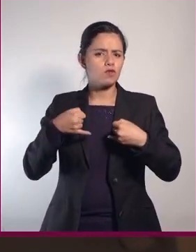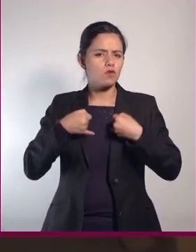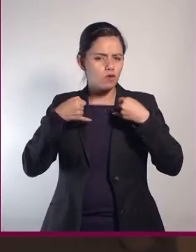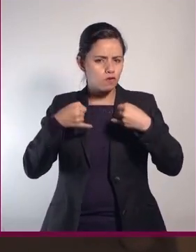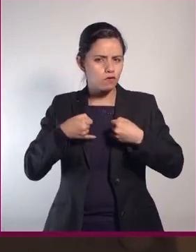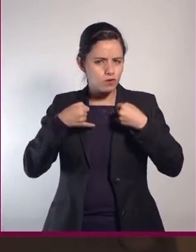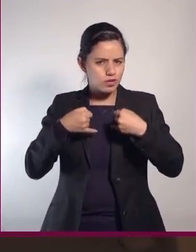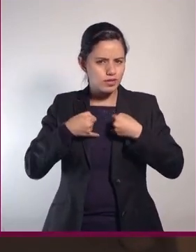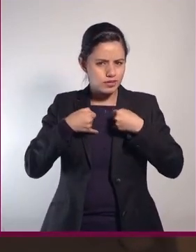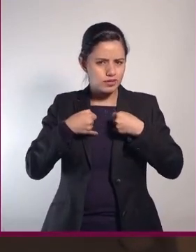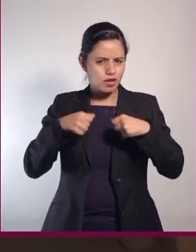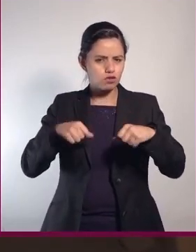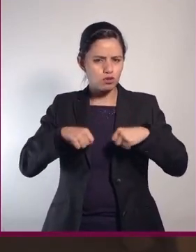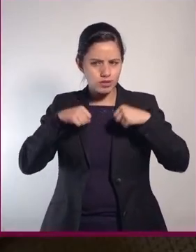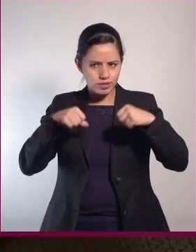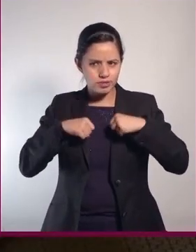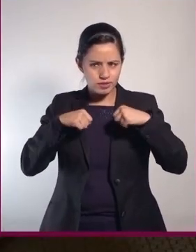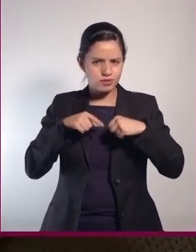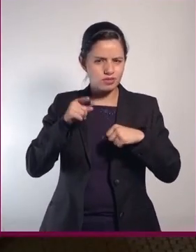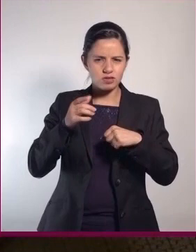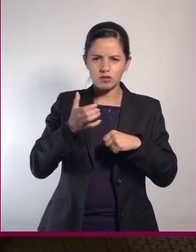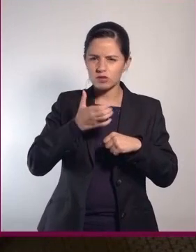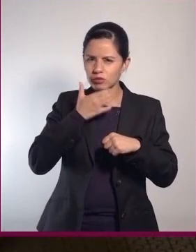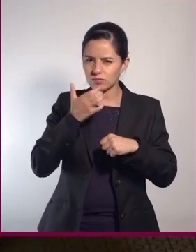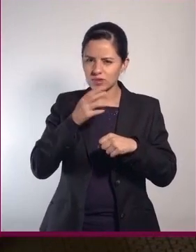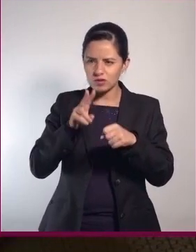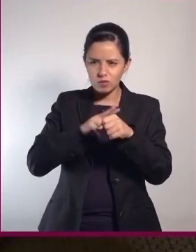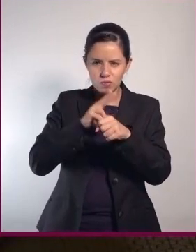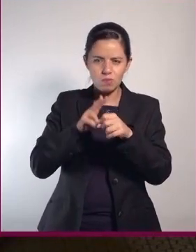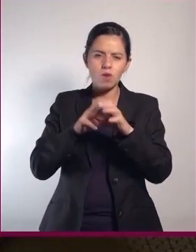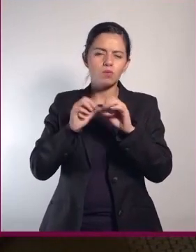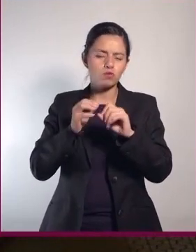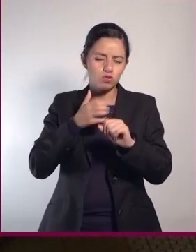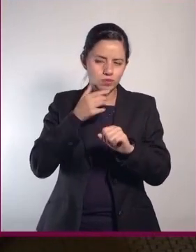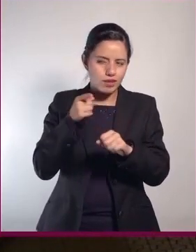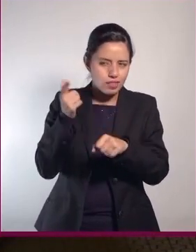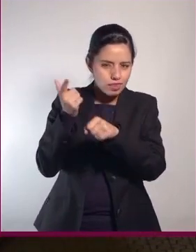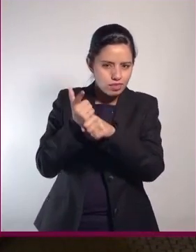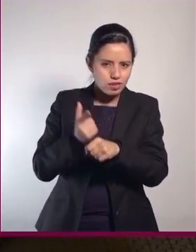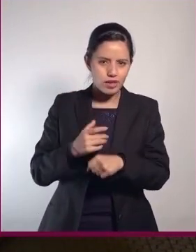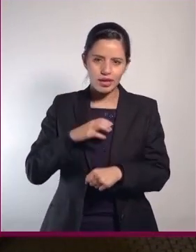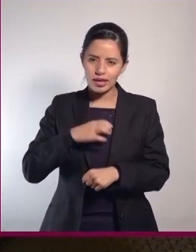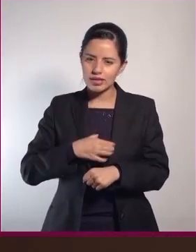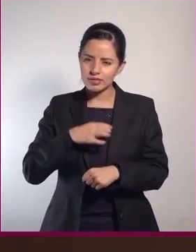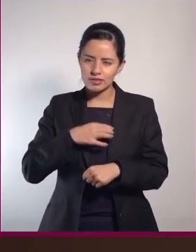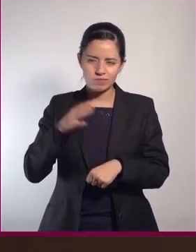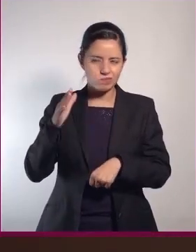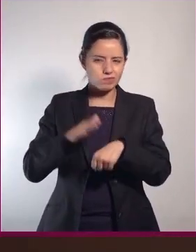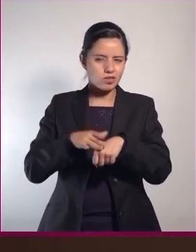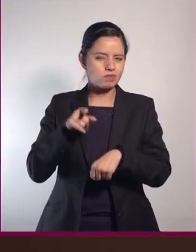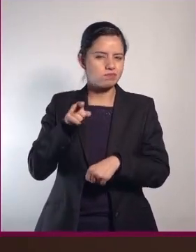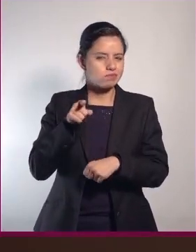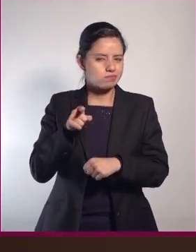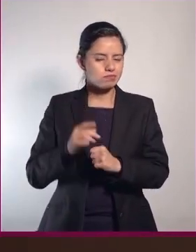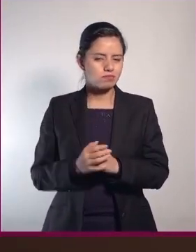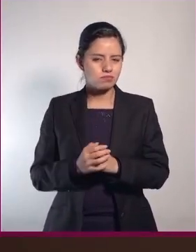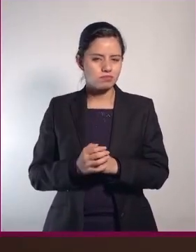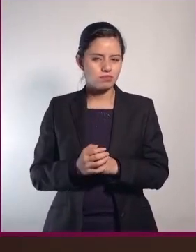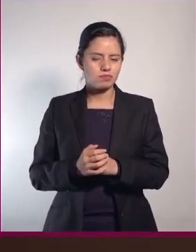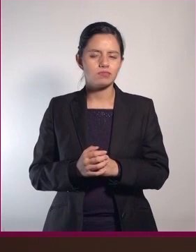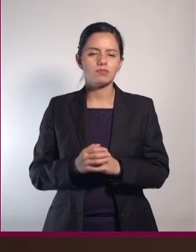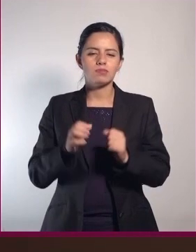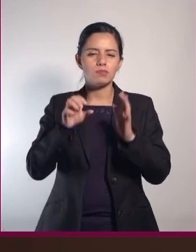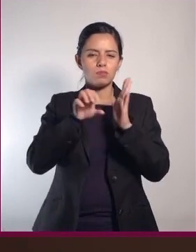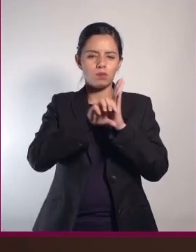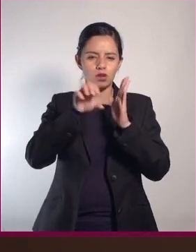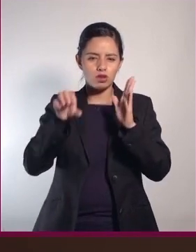jóvenes y cómo se pueden detectar? Curiosamente, en los adolescentes hay algunos cánceres que son más comunes. Por